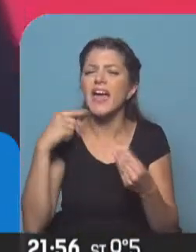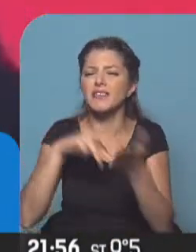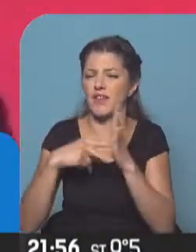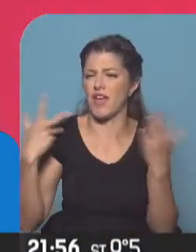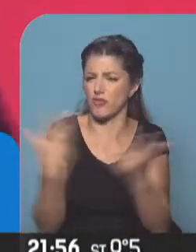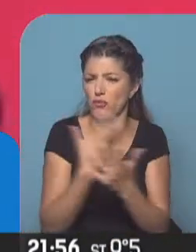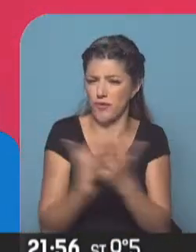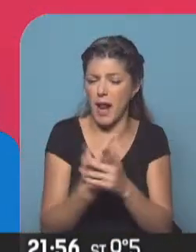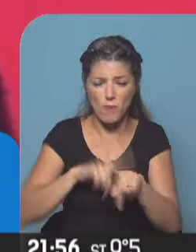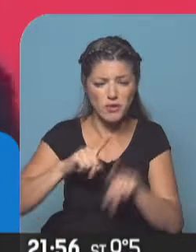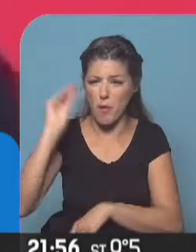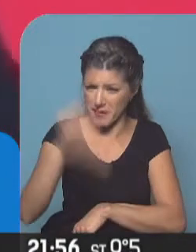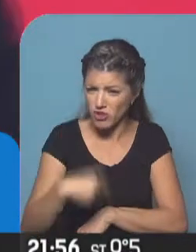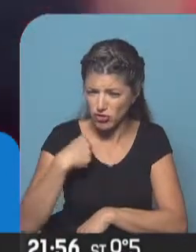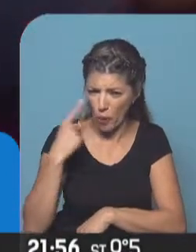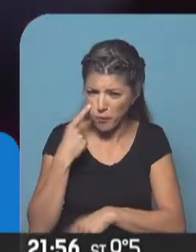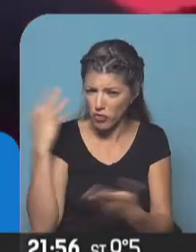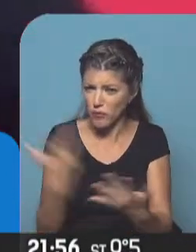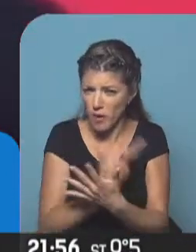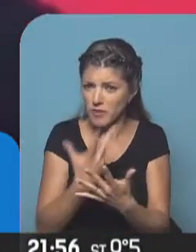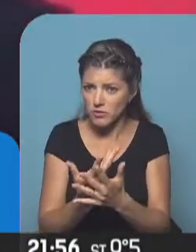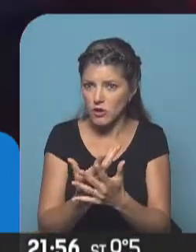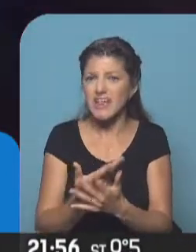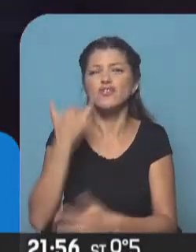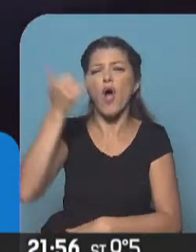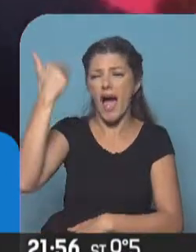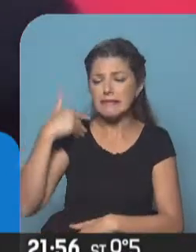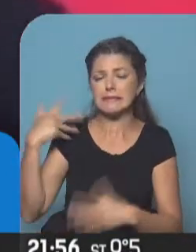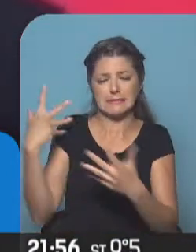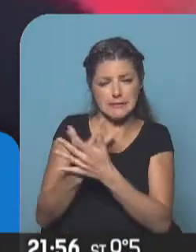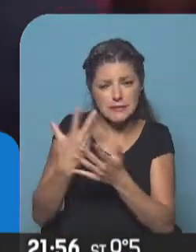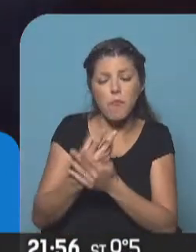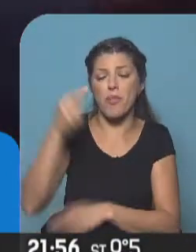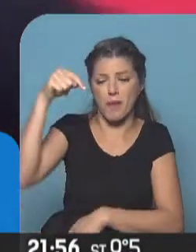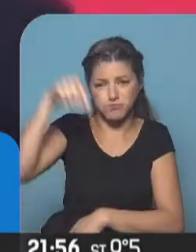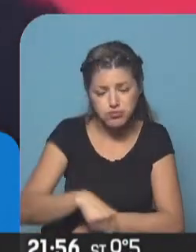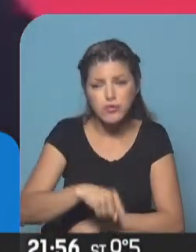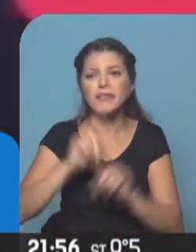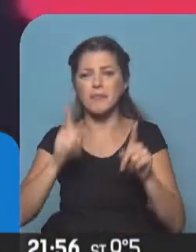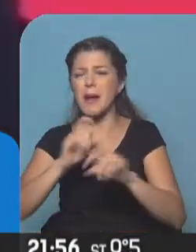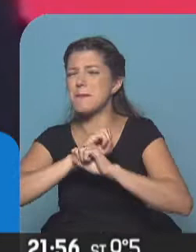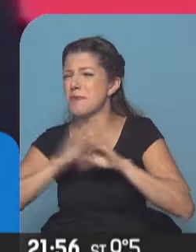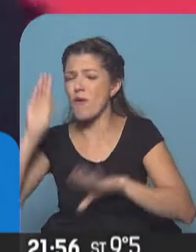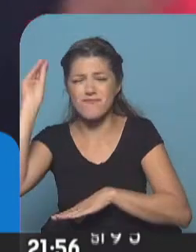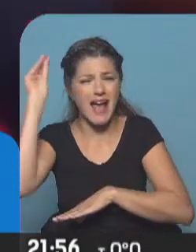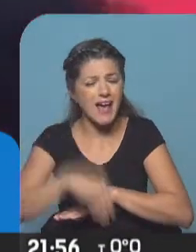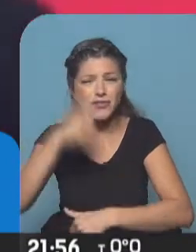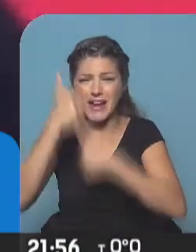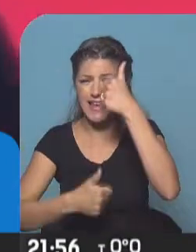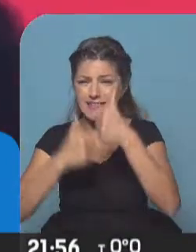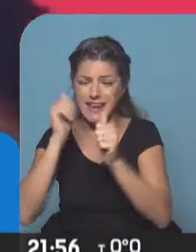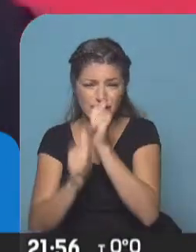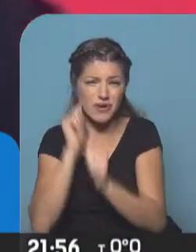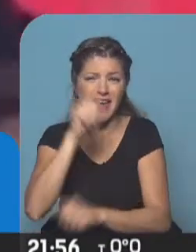se pierde. Porque moi je sais quelle est la souffrance lorsqu'on perd. Y he peleado el descenso, he sido protagonista del peor fracaso de la historia de